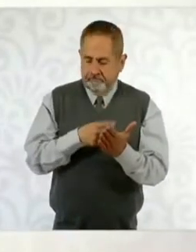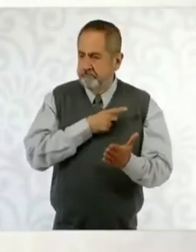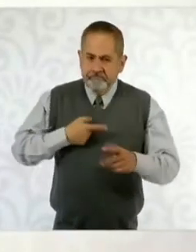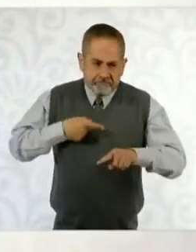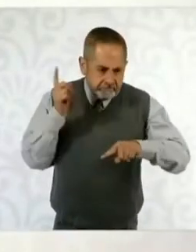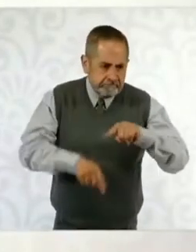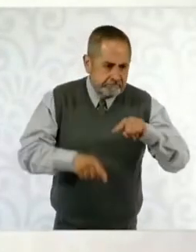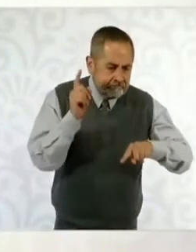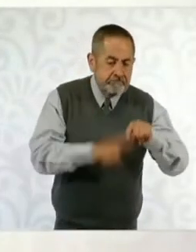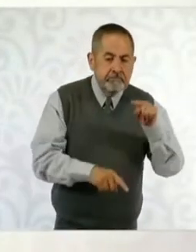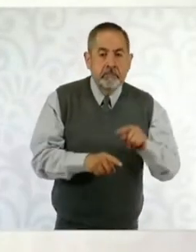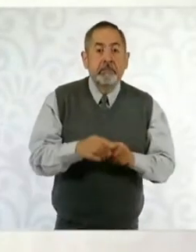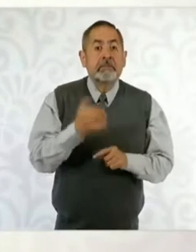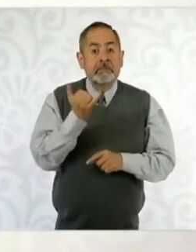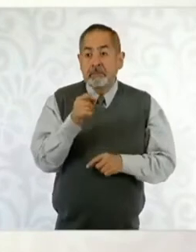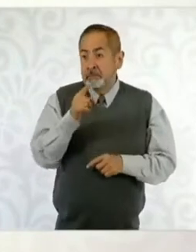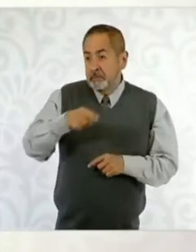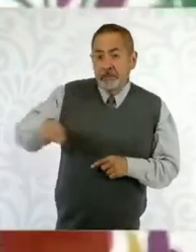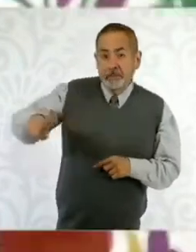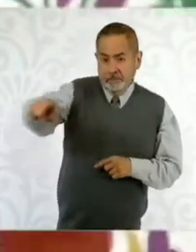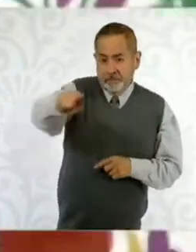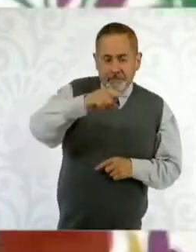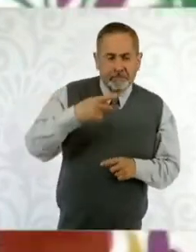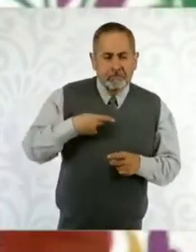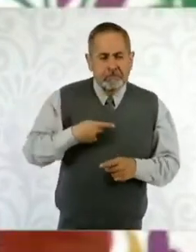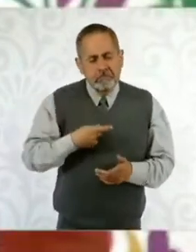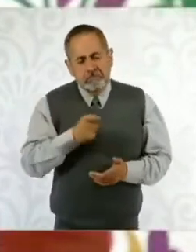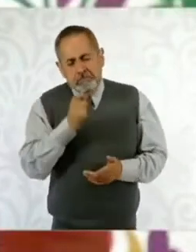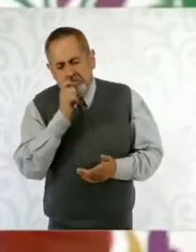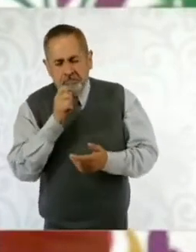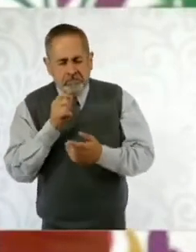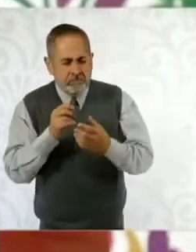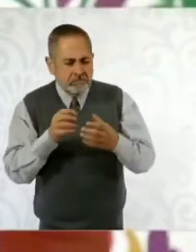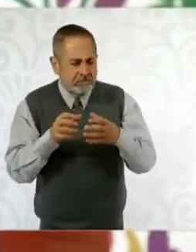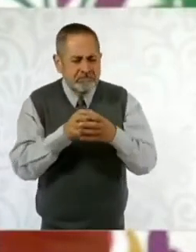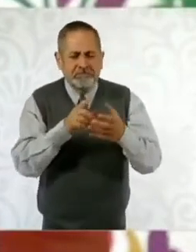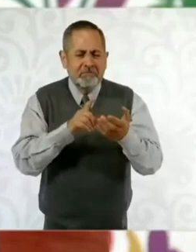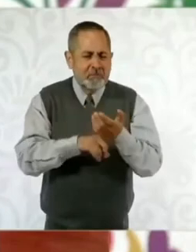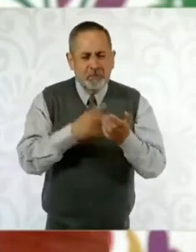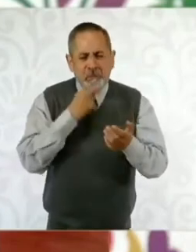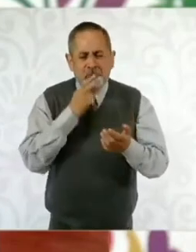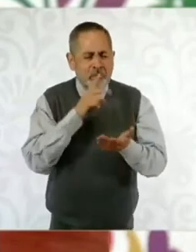por el consumo de las drogas, principalmente en los Estados Unidos.